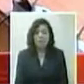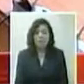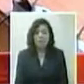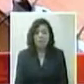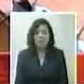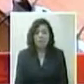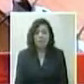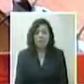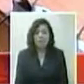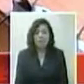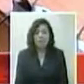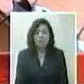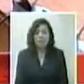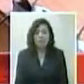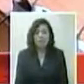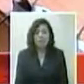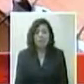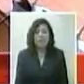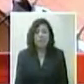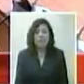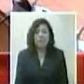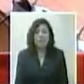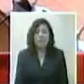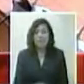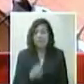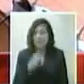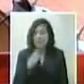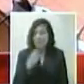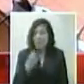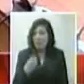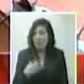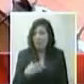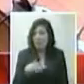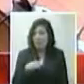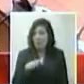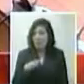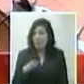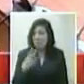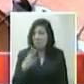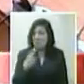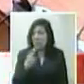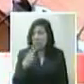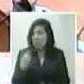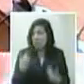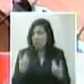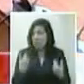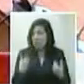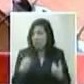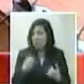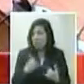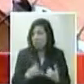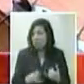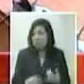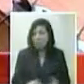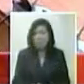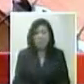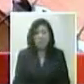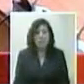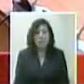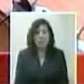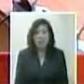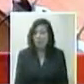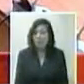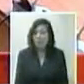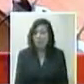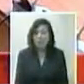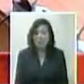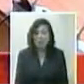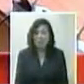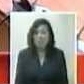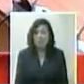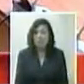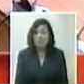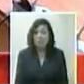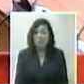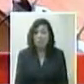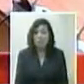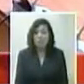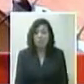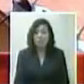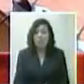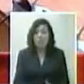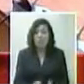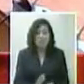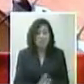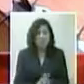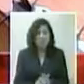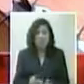correcto Bueno me dijo si alguien había viajado para a ver los chalecos al final alguien viajó no lleg nadie ni al